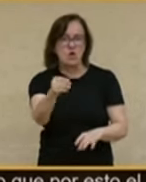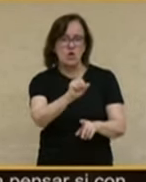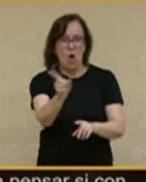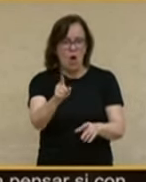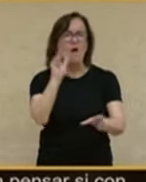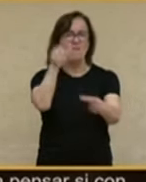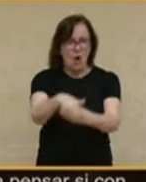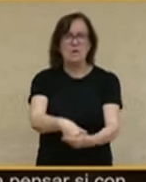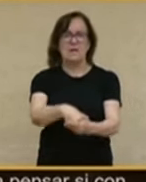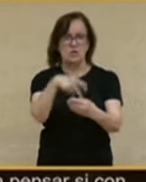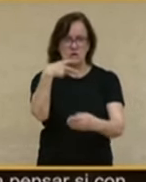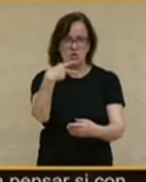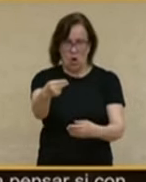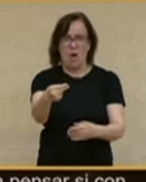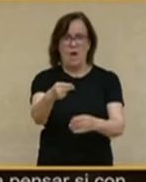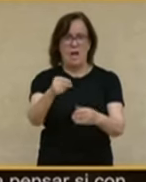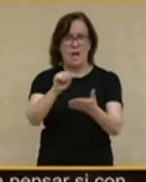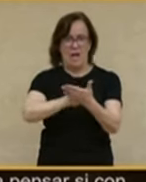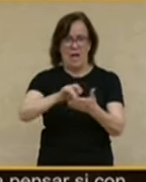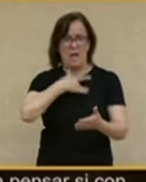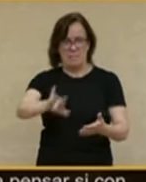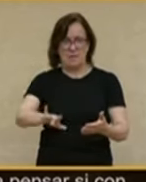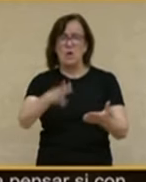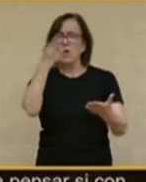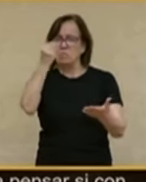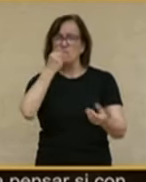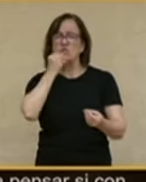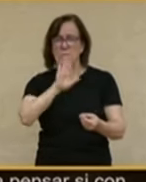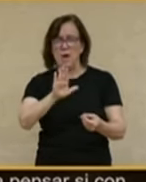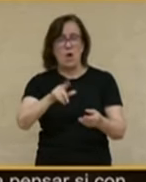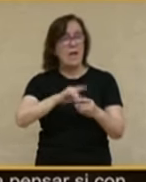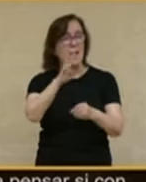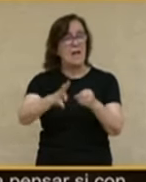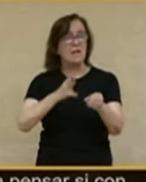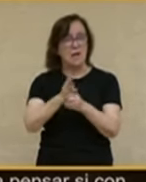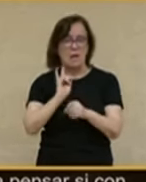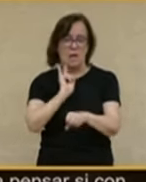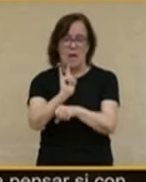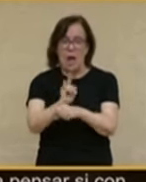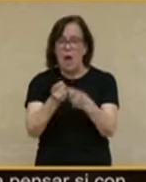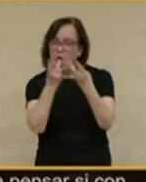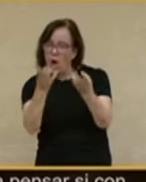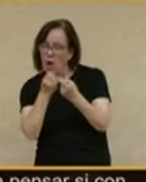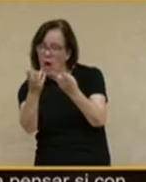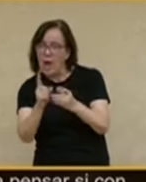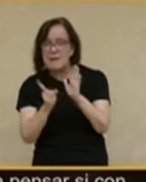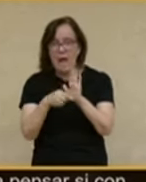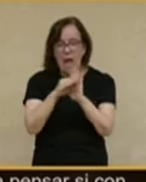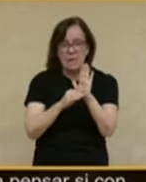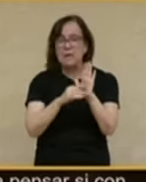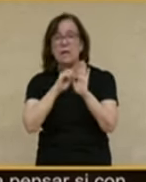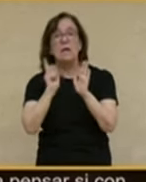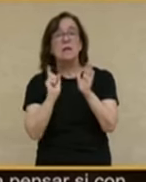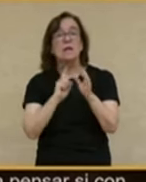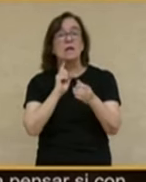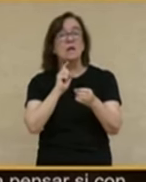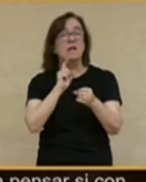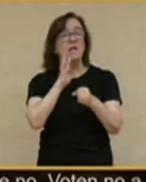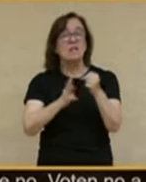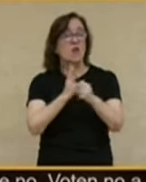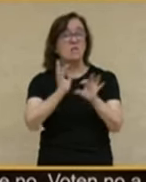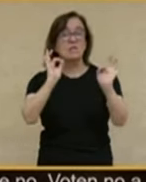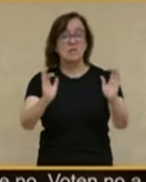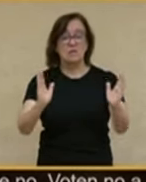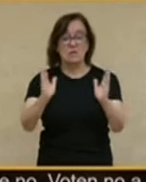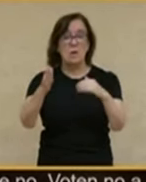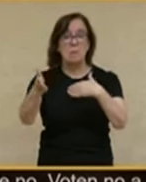Voten no a la amnistía. Créanme, mucho mejor que esta legislatura de engaños, de numeritos y de una sola ley, es una legislatura sin más recorrido,